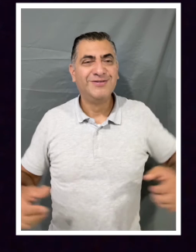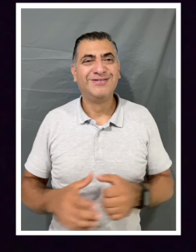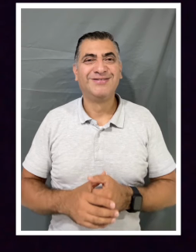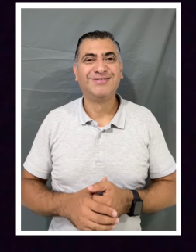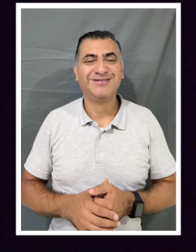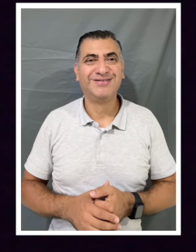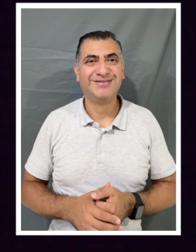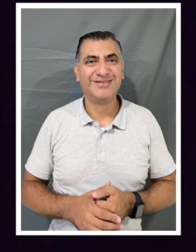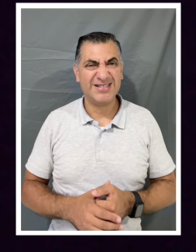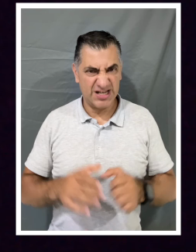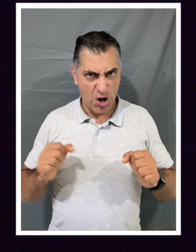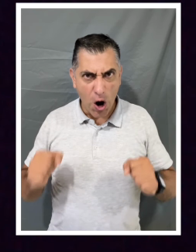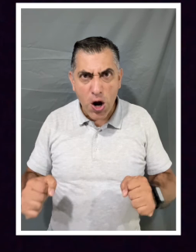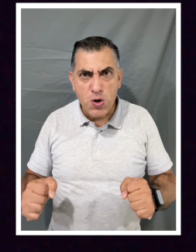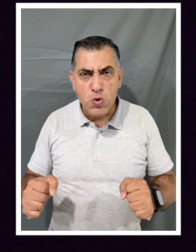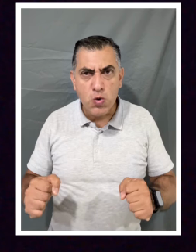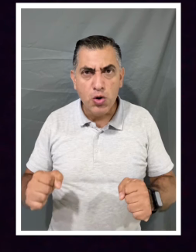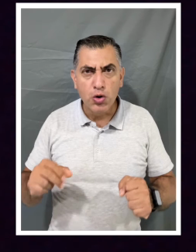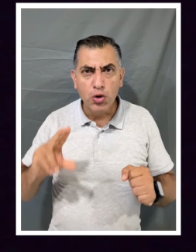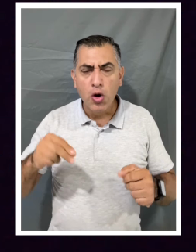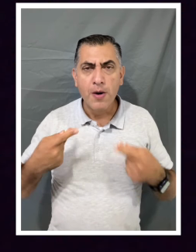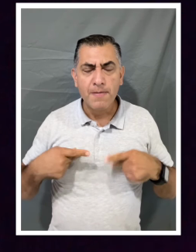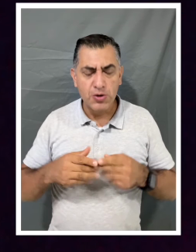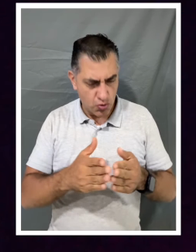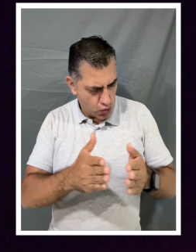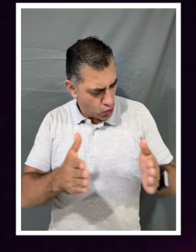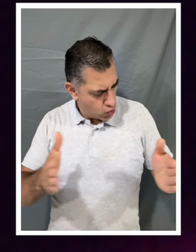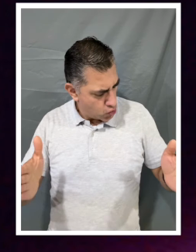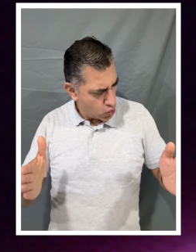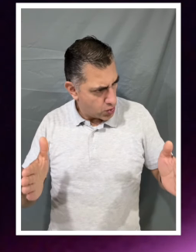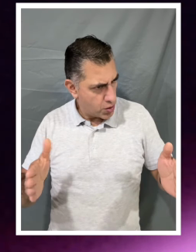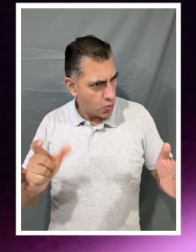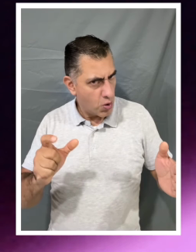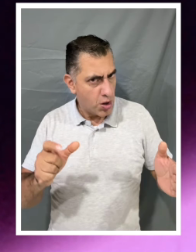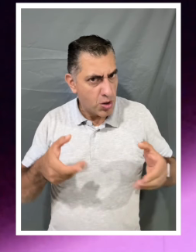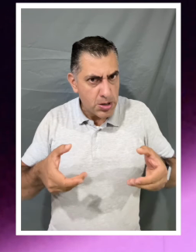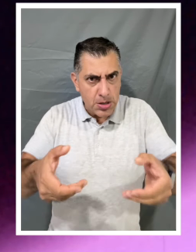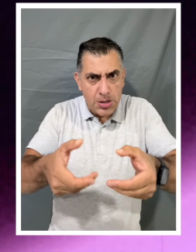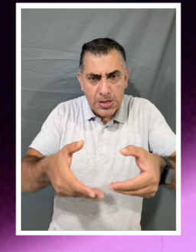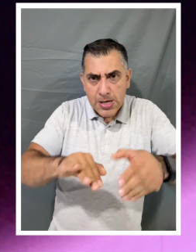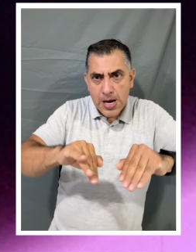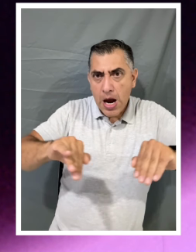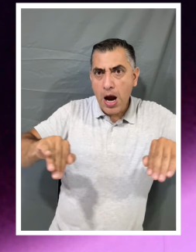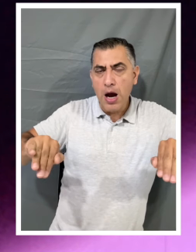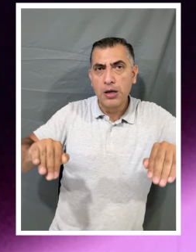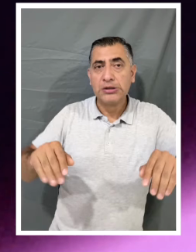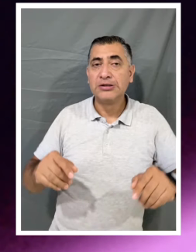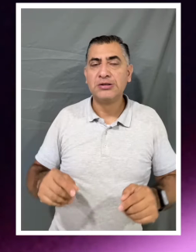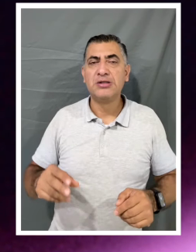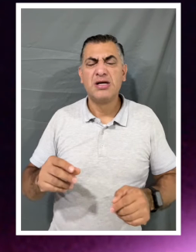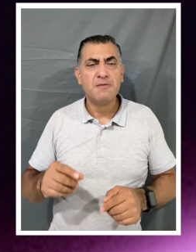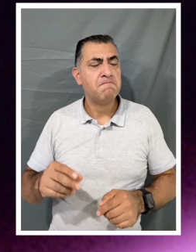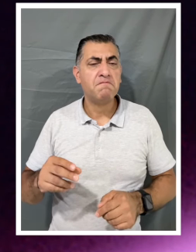otra cosa así ancha no una una Avenida ancha y Qué pasa cuando hay una Avenida ancha difícilmente puede haber accidentes no va a